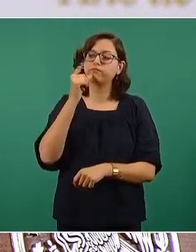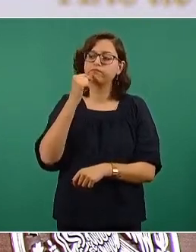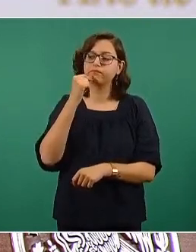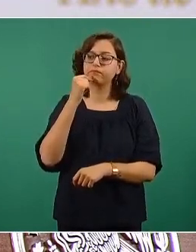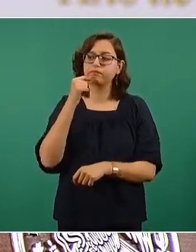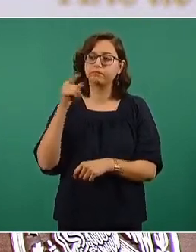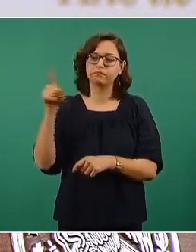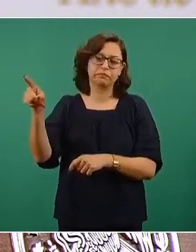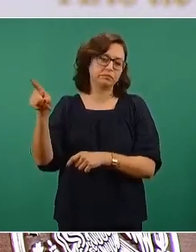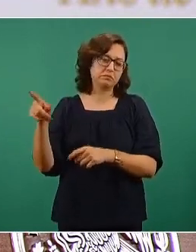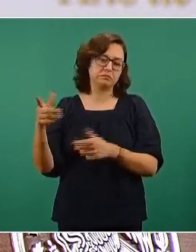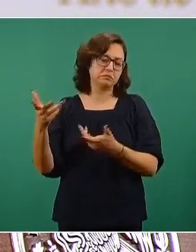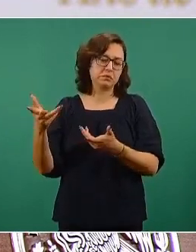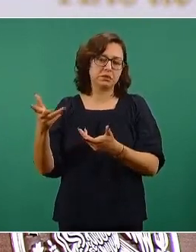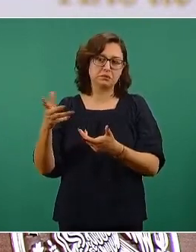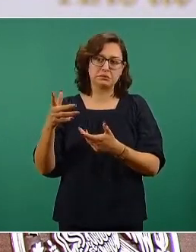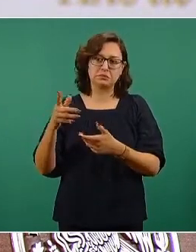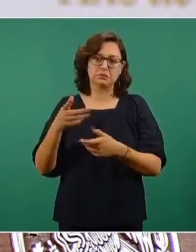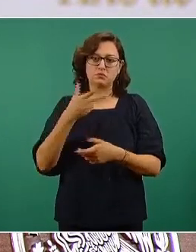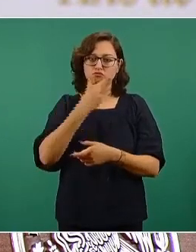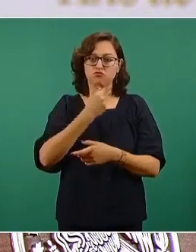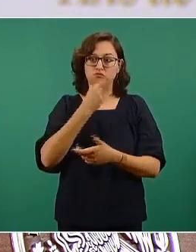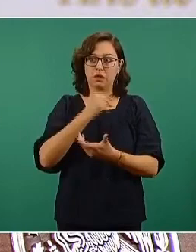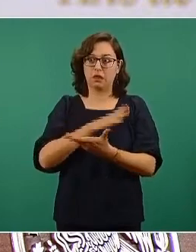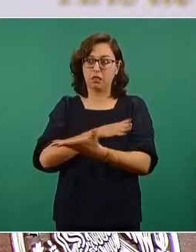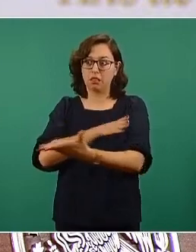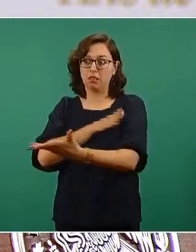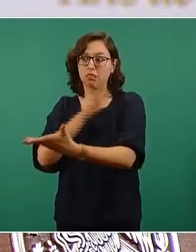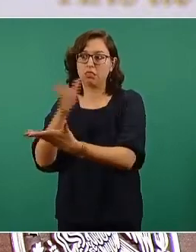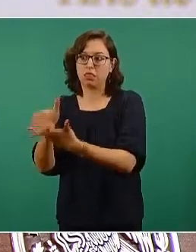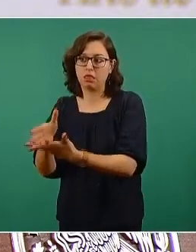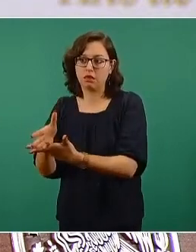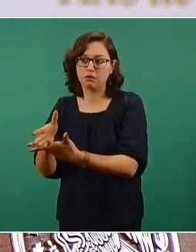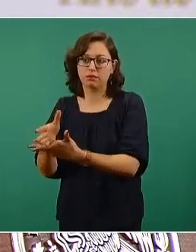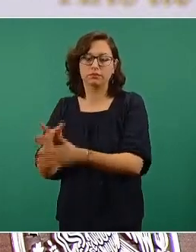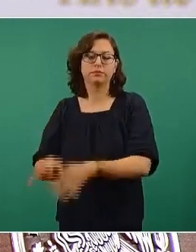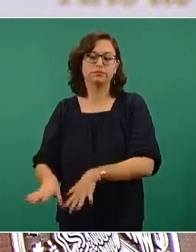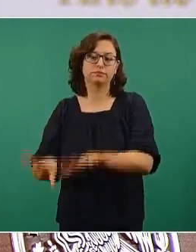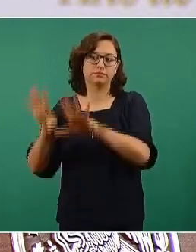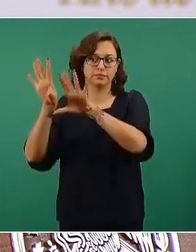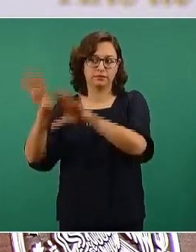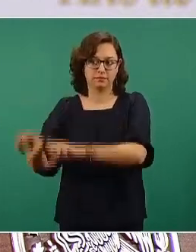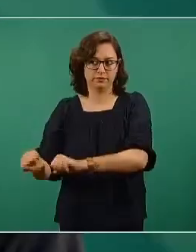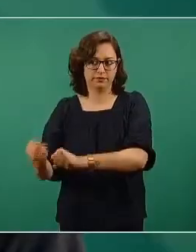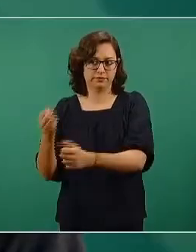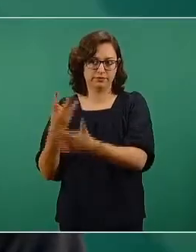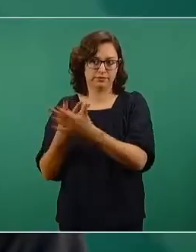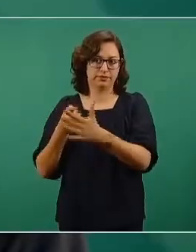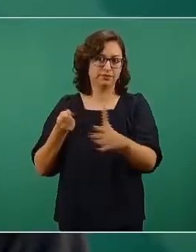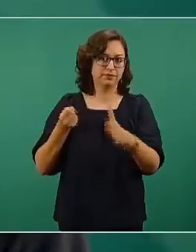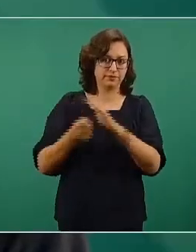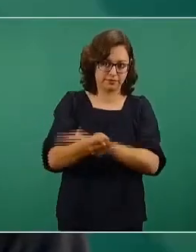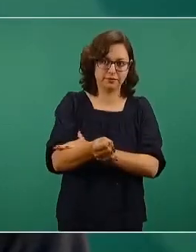el juez lo dejó en libertad al